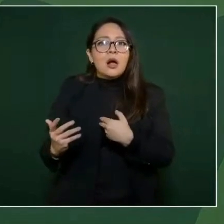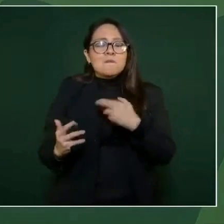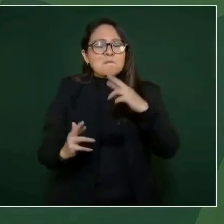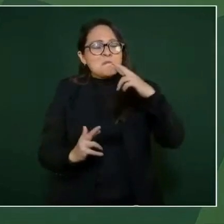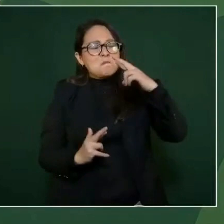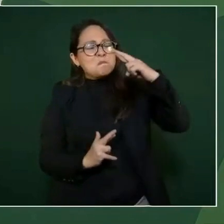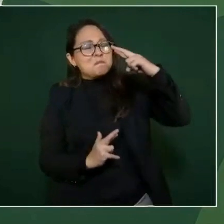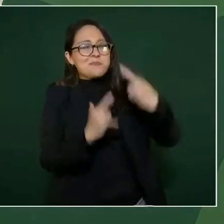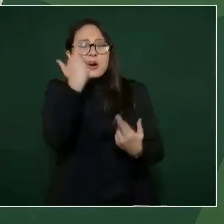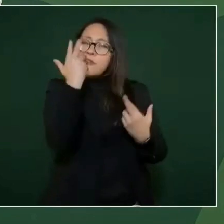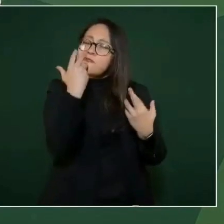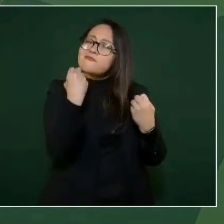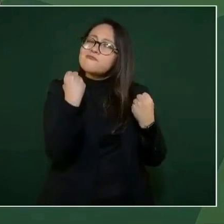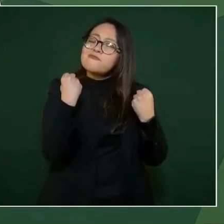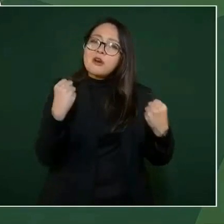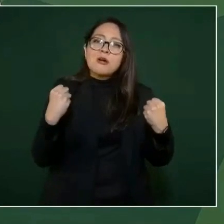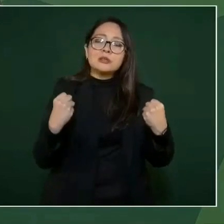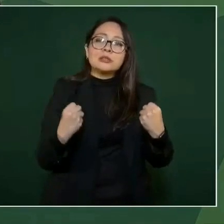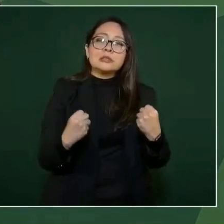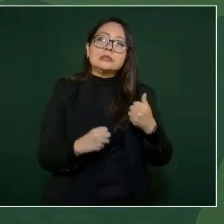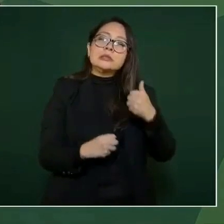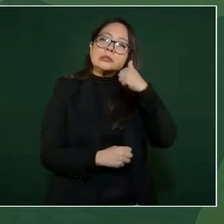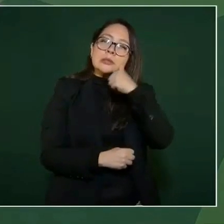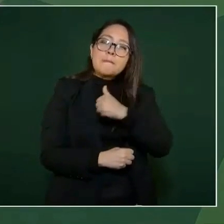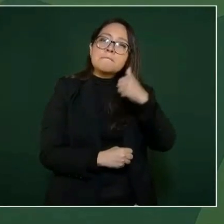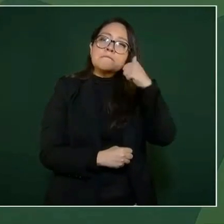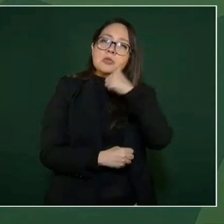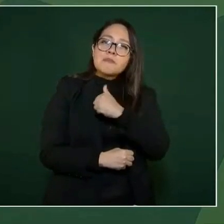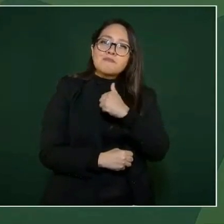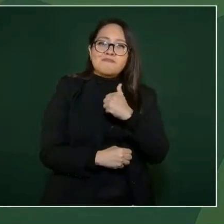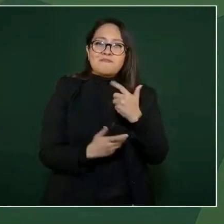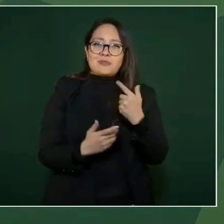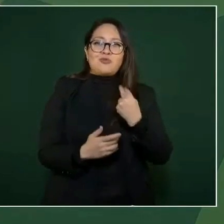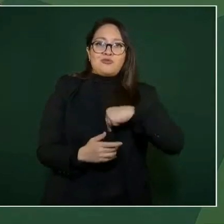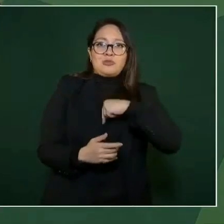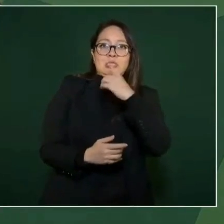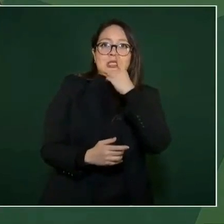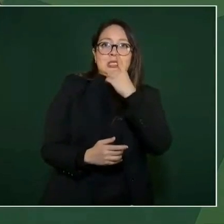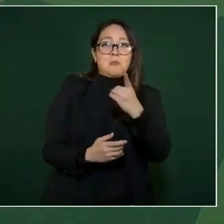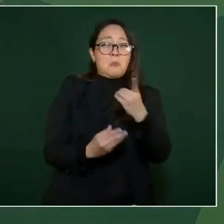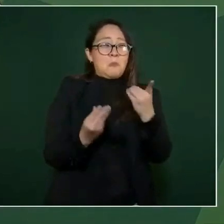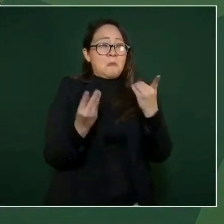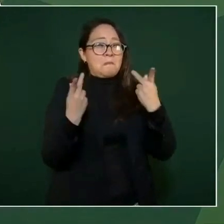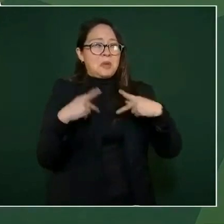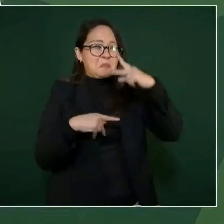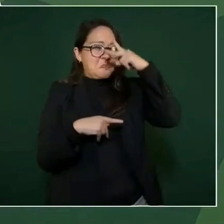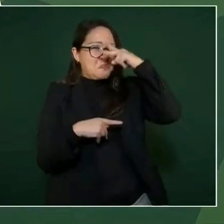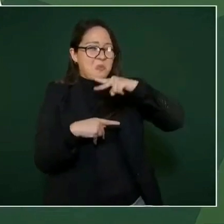y siempre hablamos de que perdieron la vida 1 millón de mexicanos,